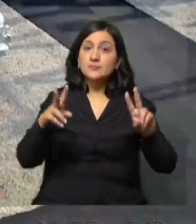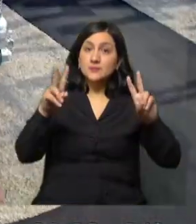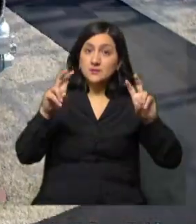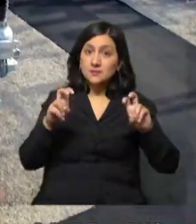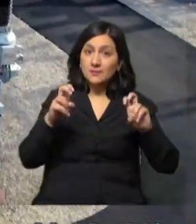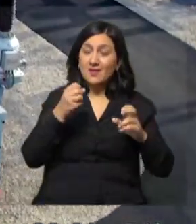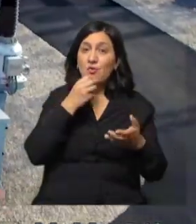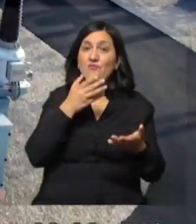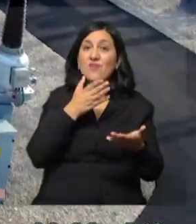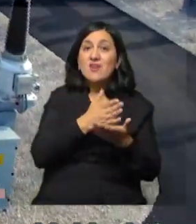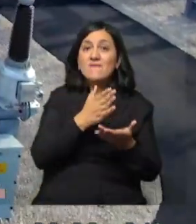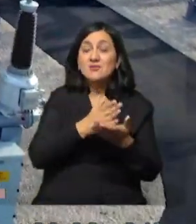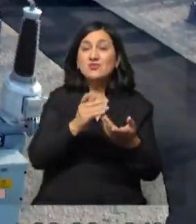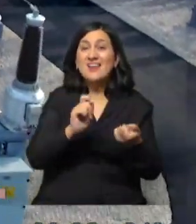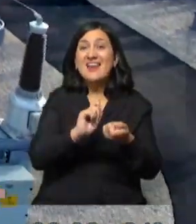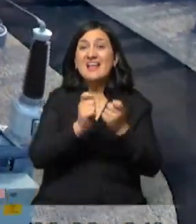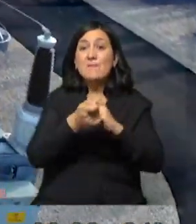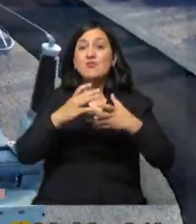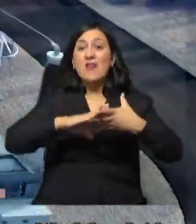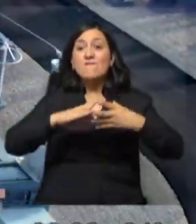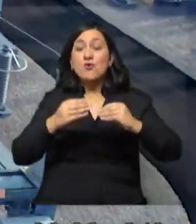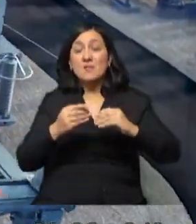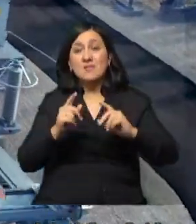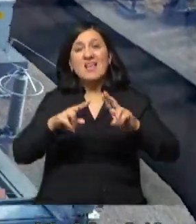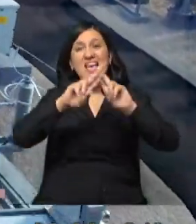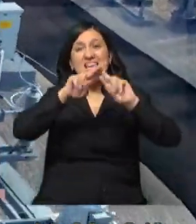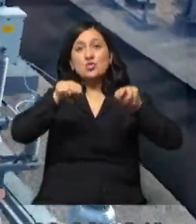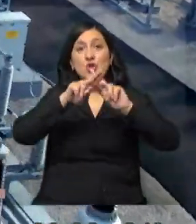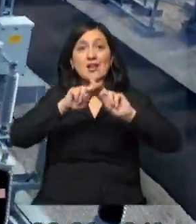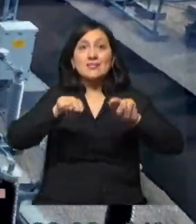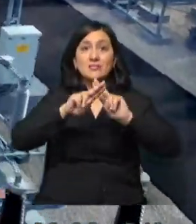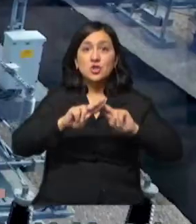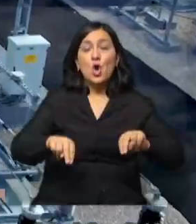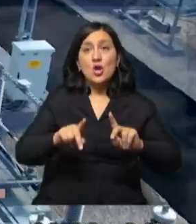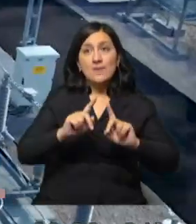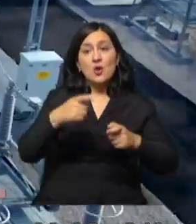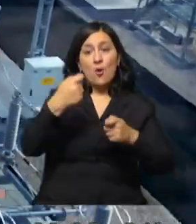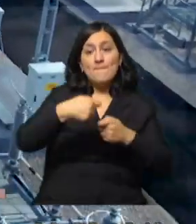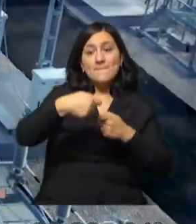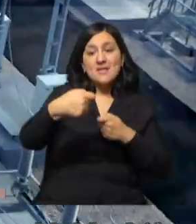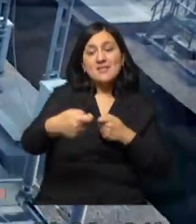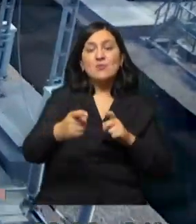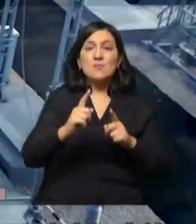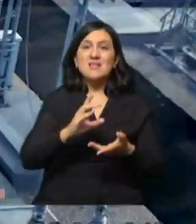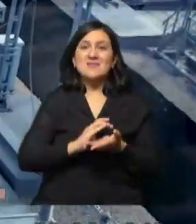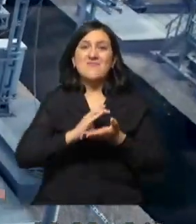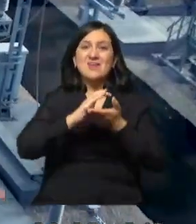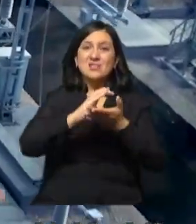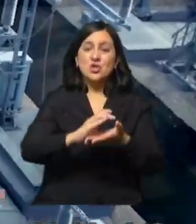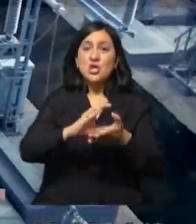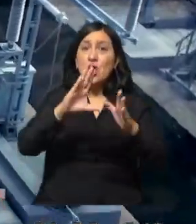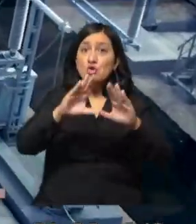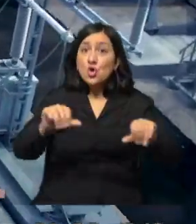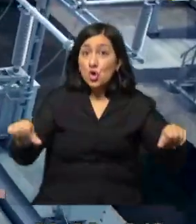los beneficios del cambio de la matriz energética, las exoneraciones, los préstamos, las inversiones, todo lo que